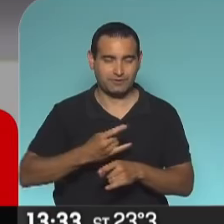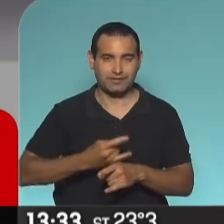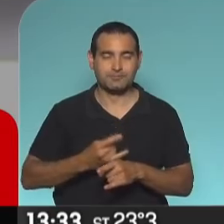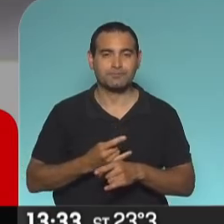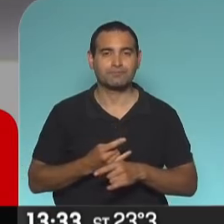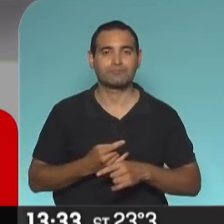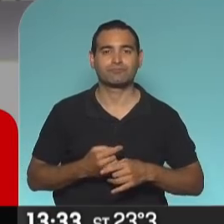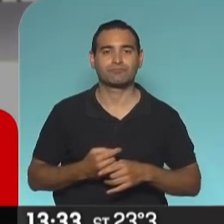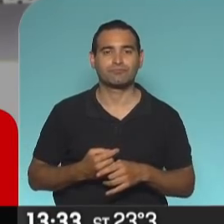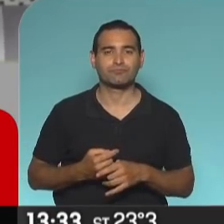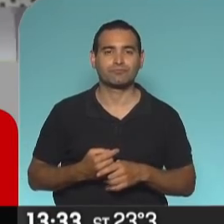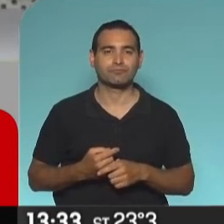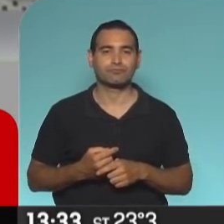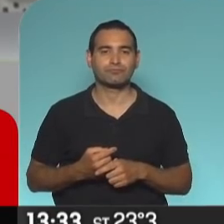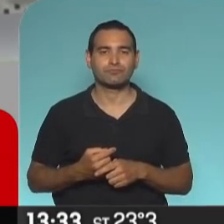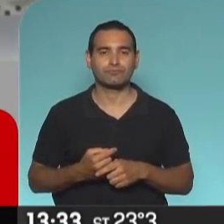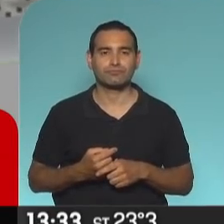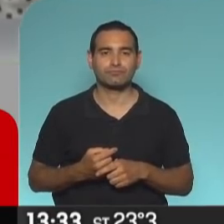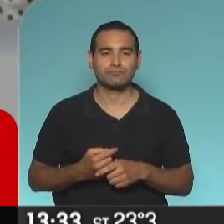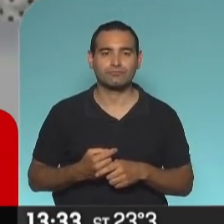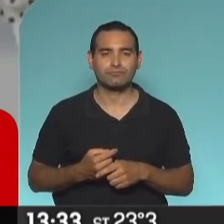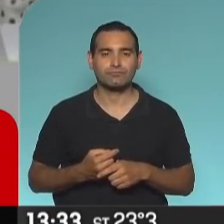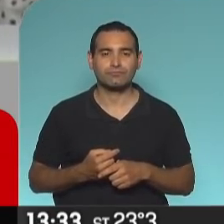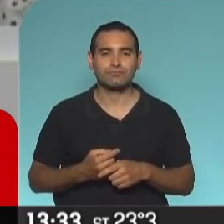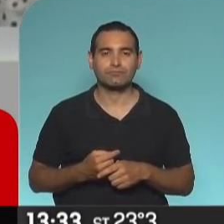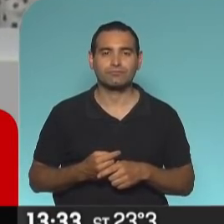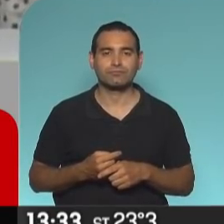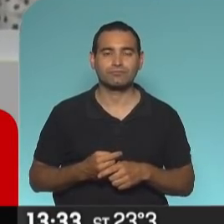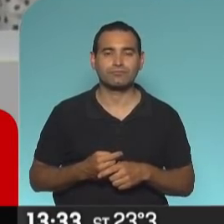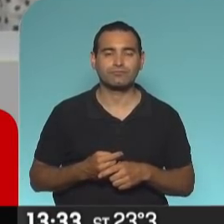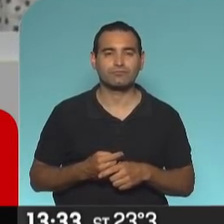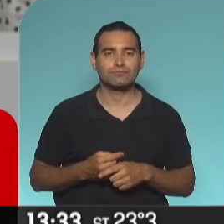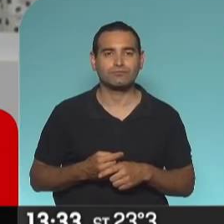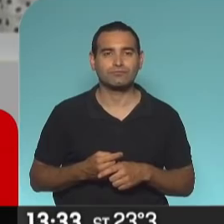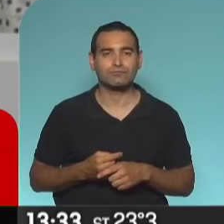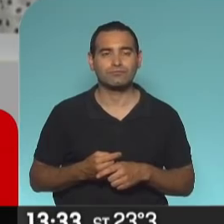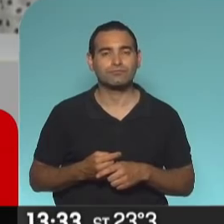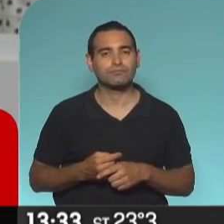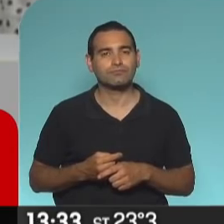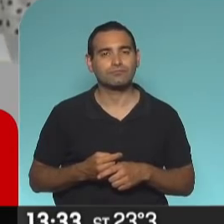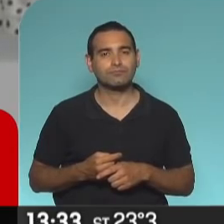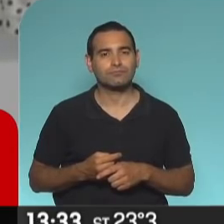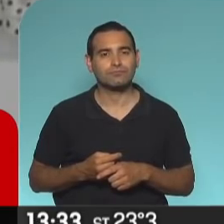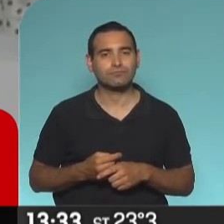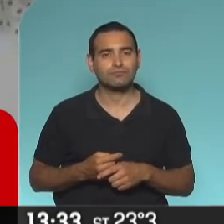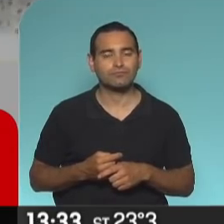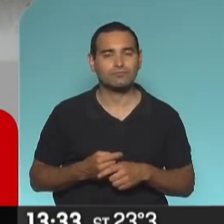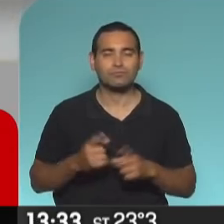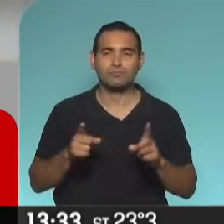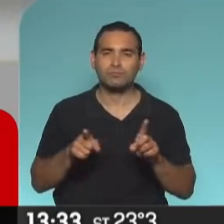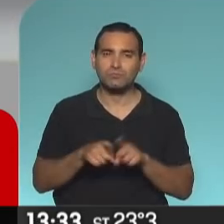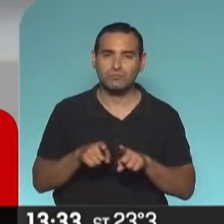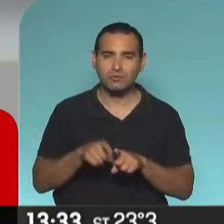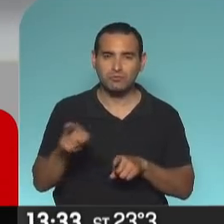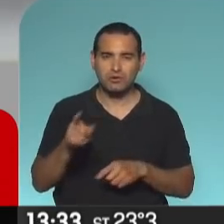después el actual defensa de la AFA. Era el último. Lo mismo cuando participaba en sus